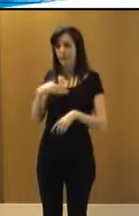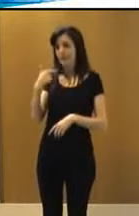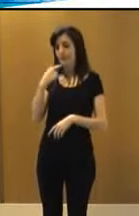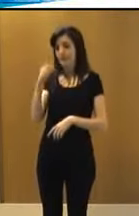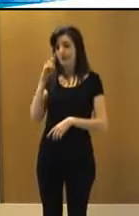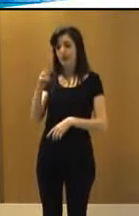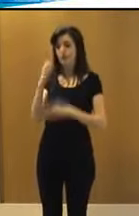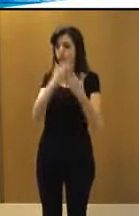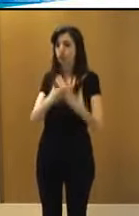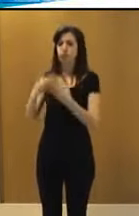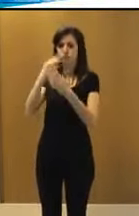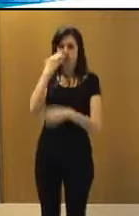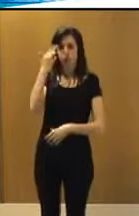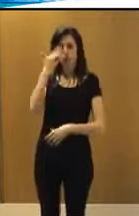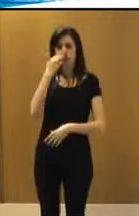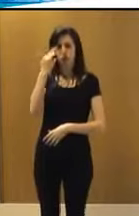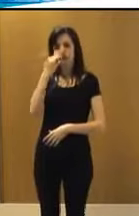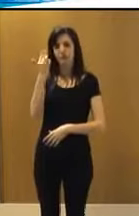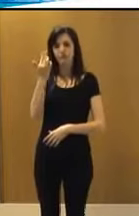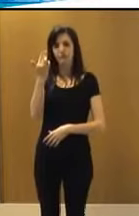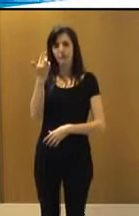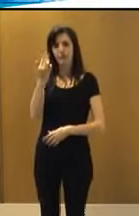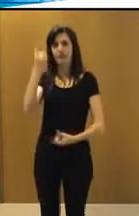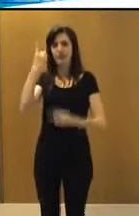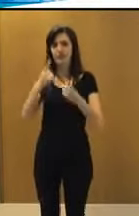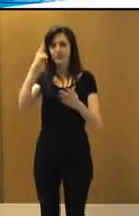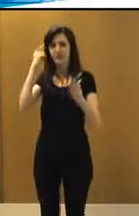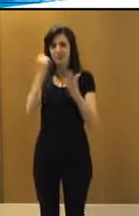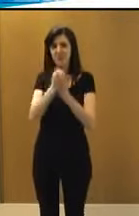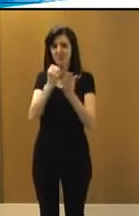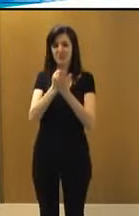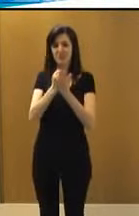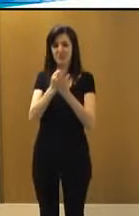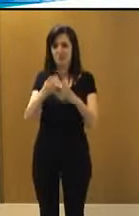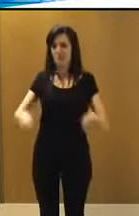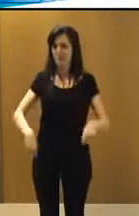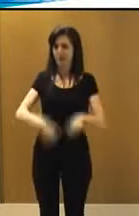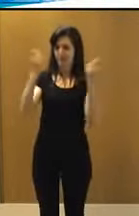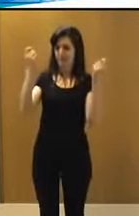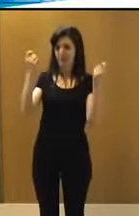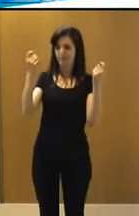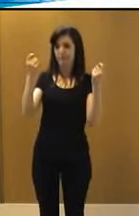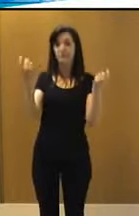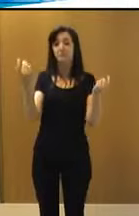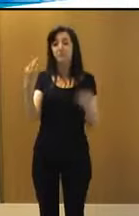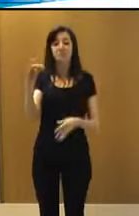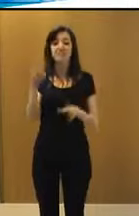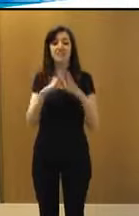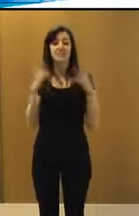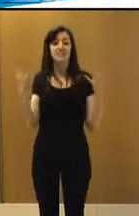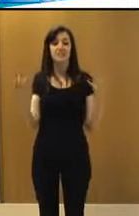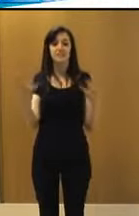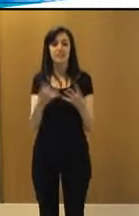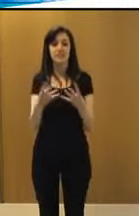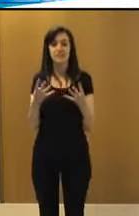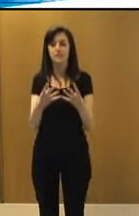que, como veis, estos estudios son muy interesantes y otra vez rompen a veces algunos tópicos que la gente pueda pensar. Entonces, lo bonito de